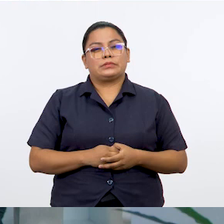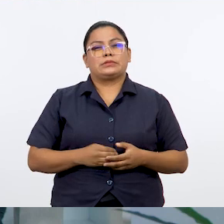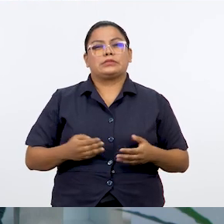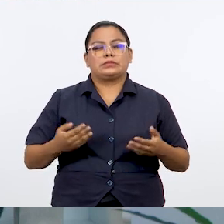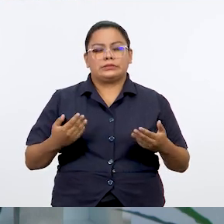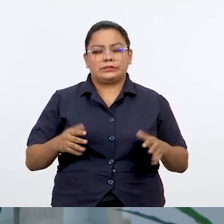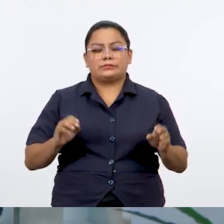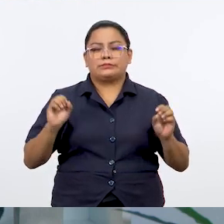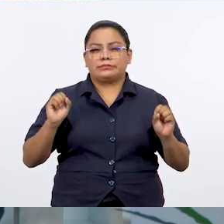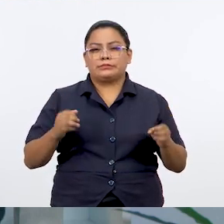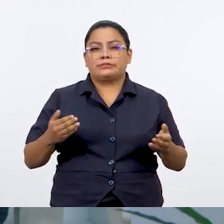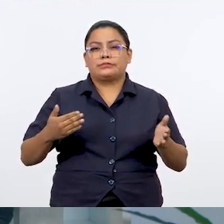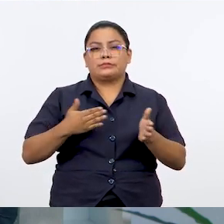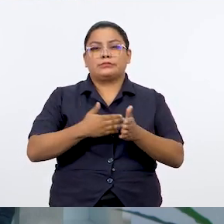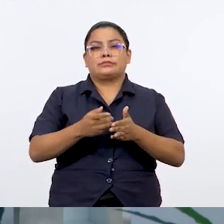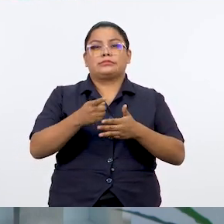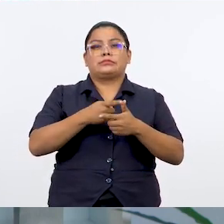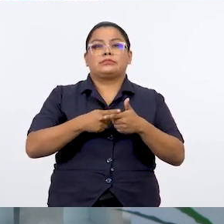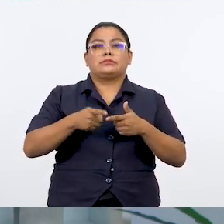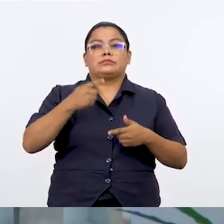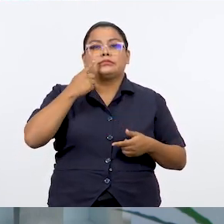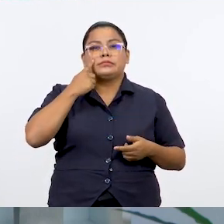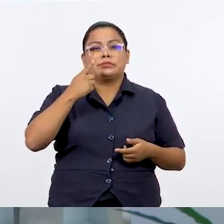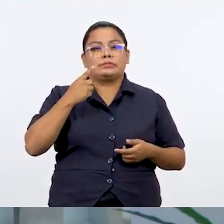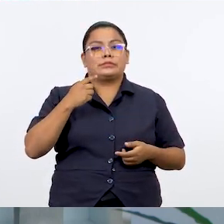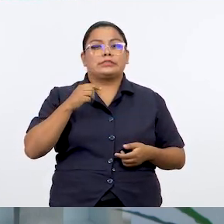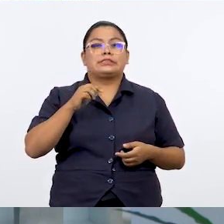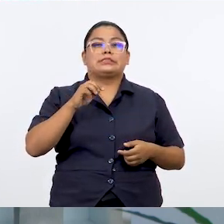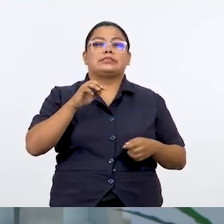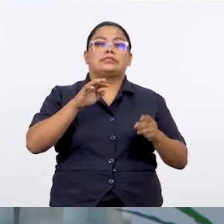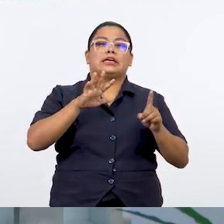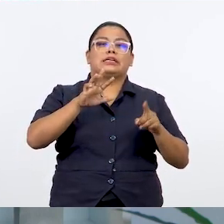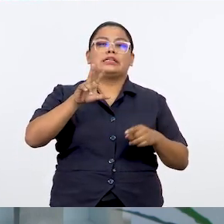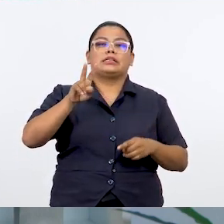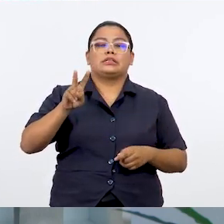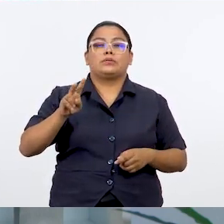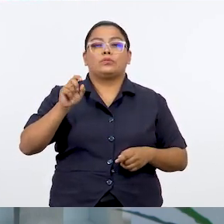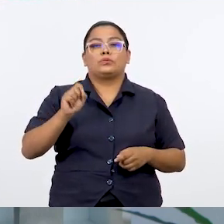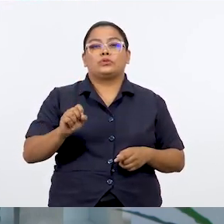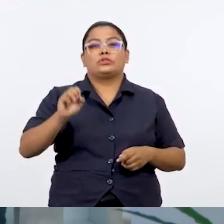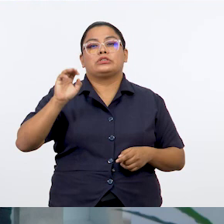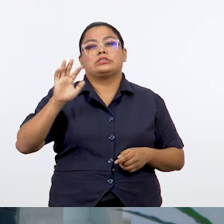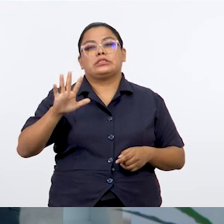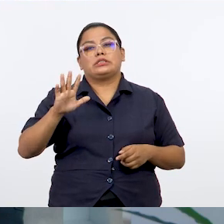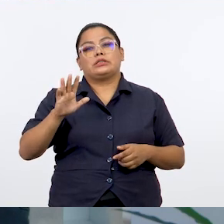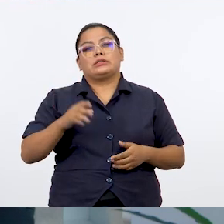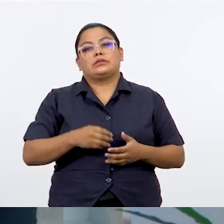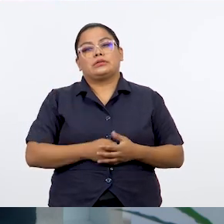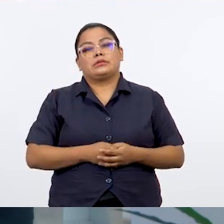podemos empezar a dividir. Y nos quedaría que es 632 entre